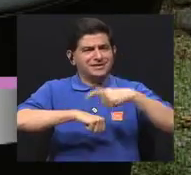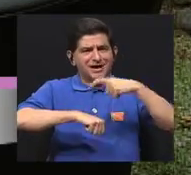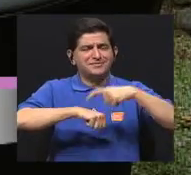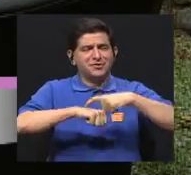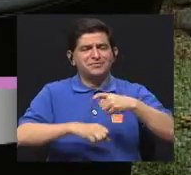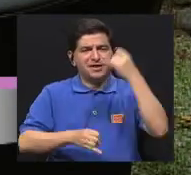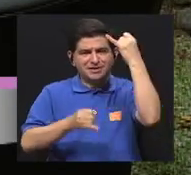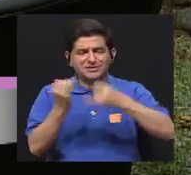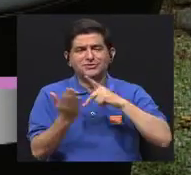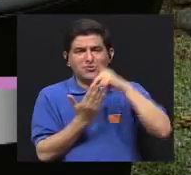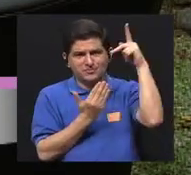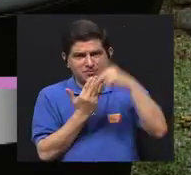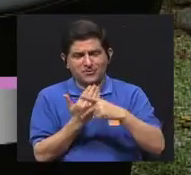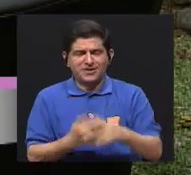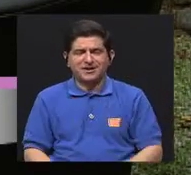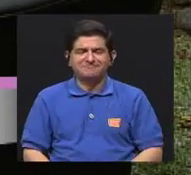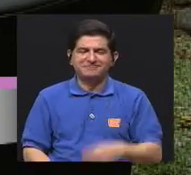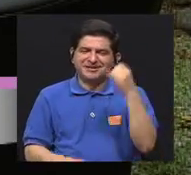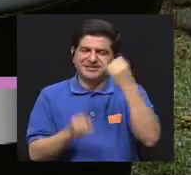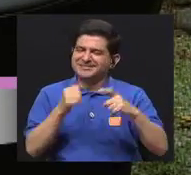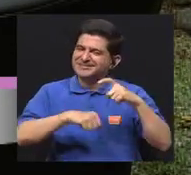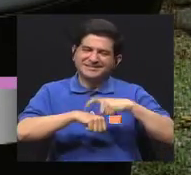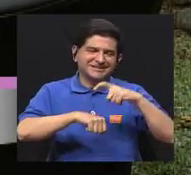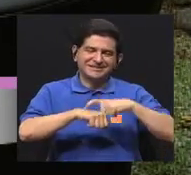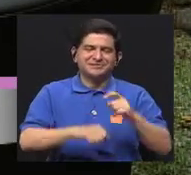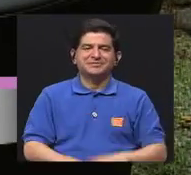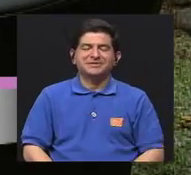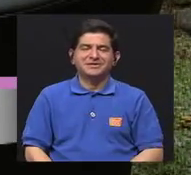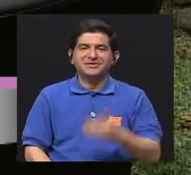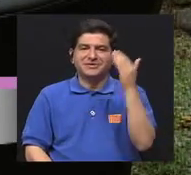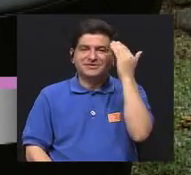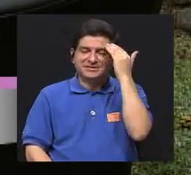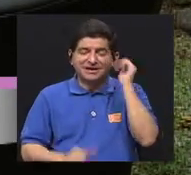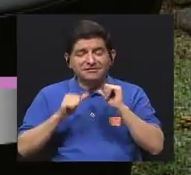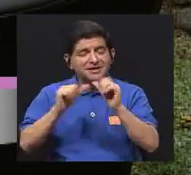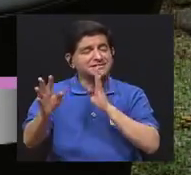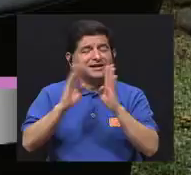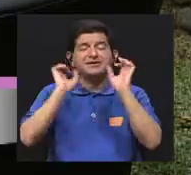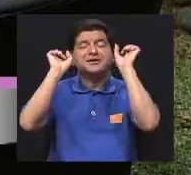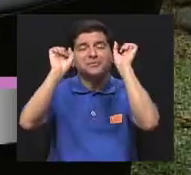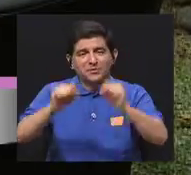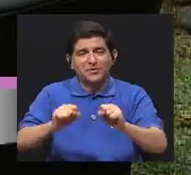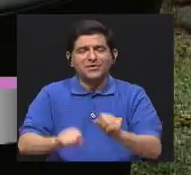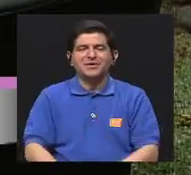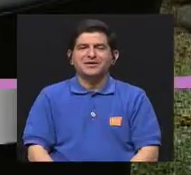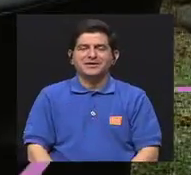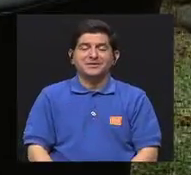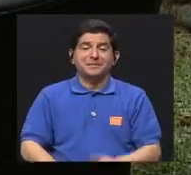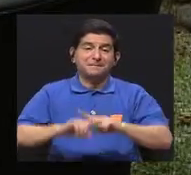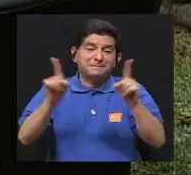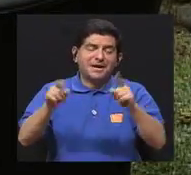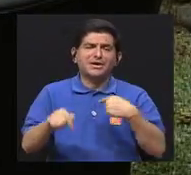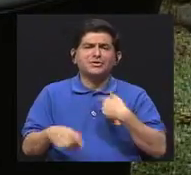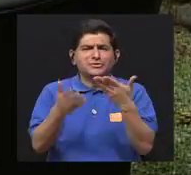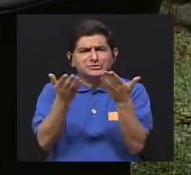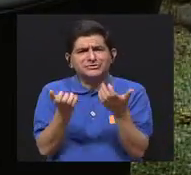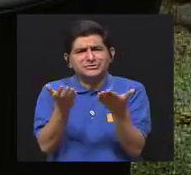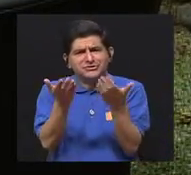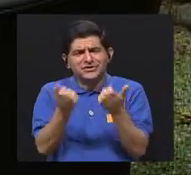de cerrar el programa, el tiempo nos ganó. Sabemos que daría para seguir conversando muchísimo, pero sí quisiera